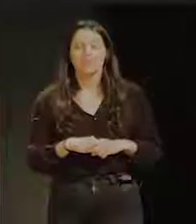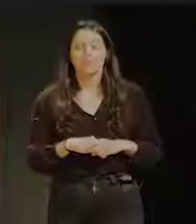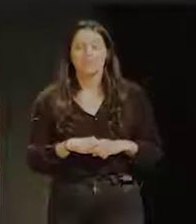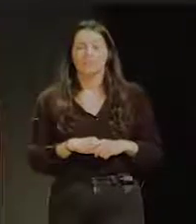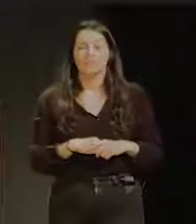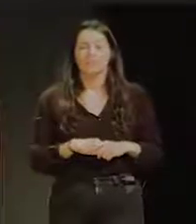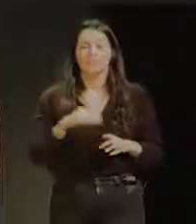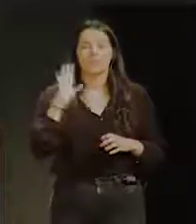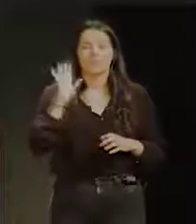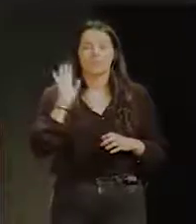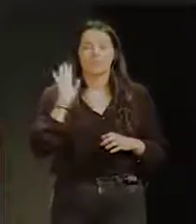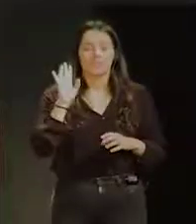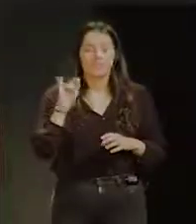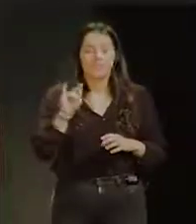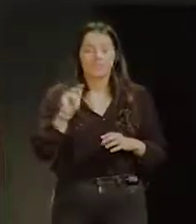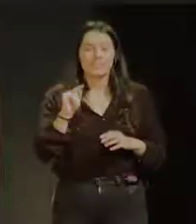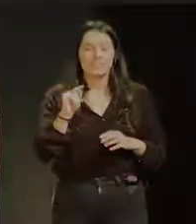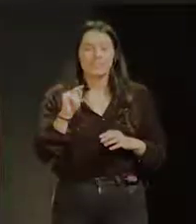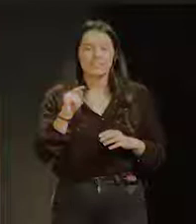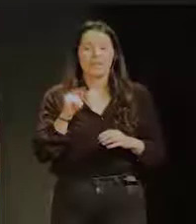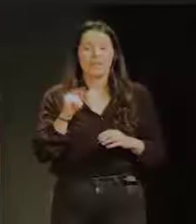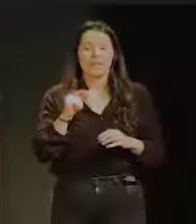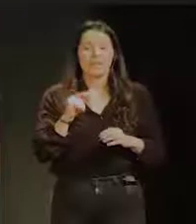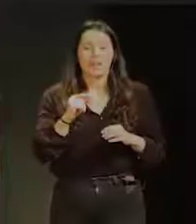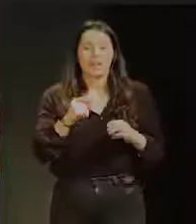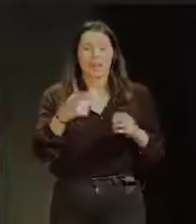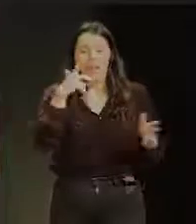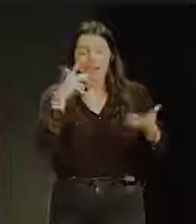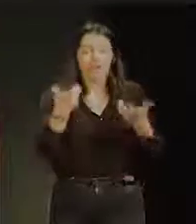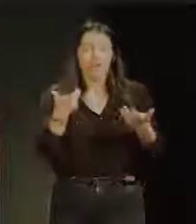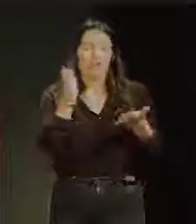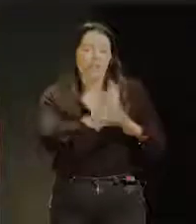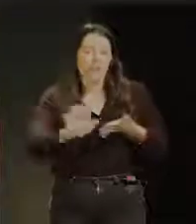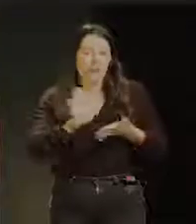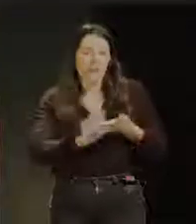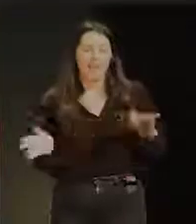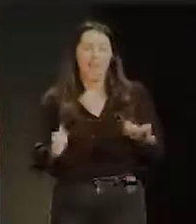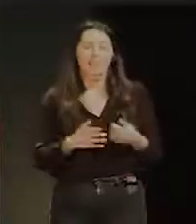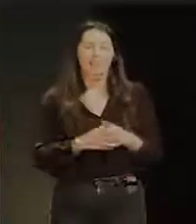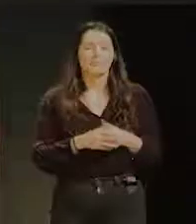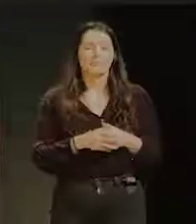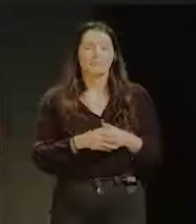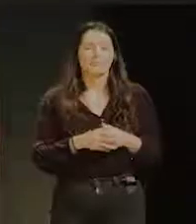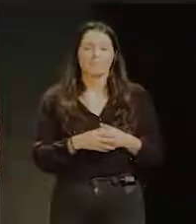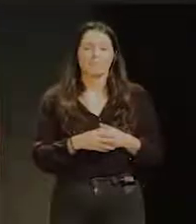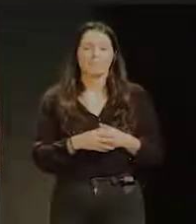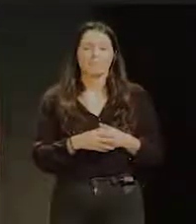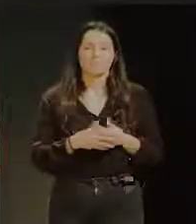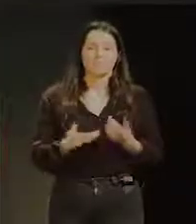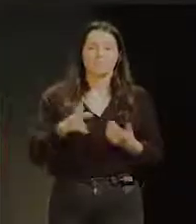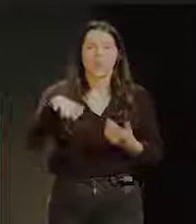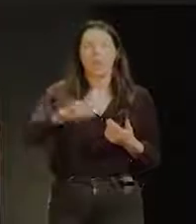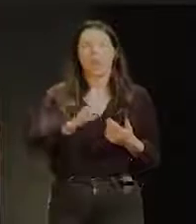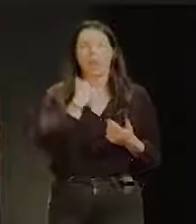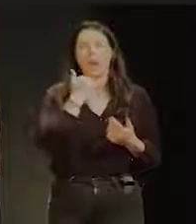Sí, bueno, relax performances o actuaciones relajadas no es